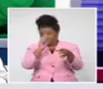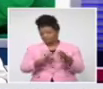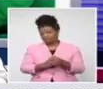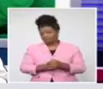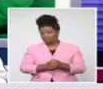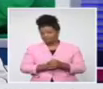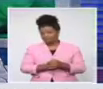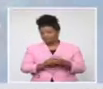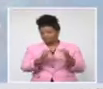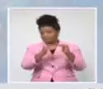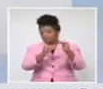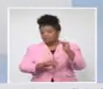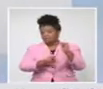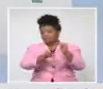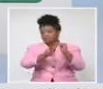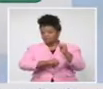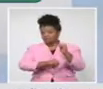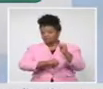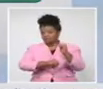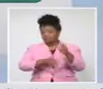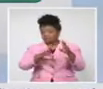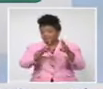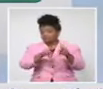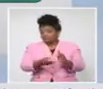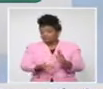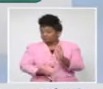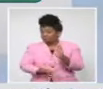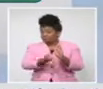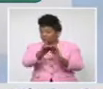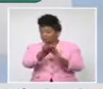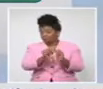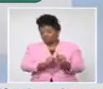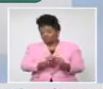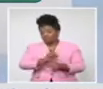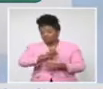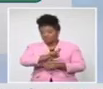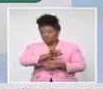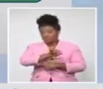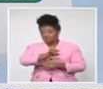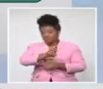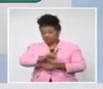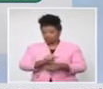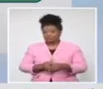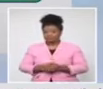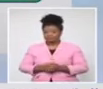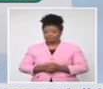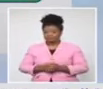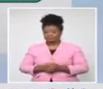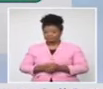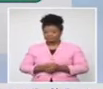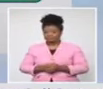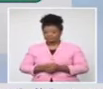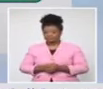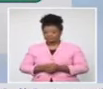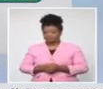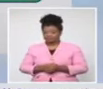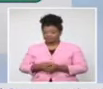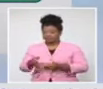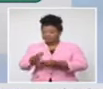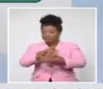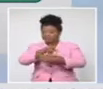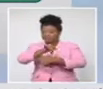menor de 20 años con una cifra elevada, 161. el 16,2% de